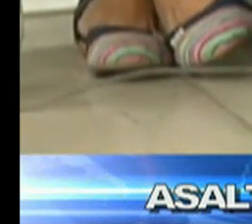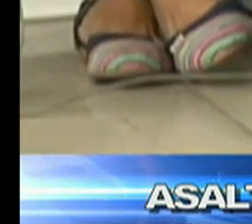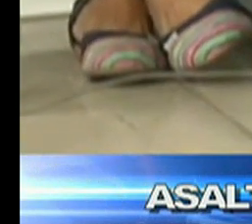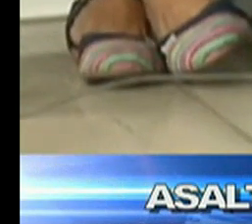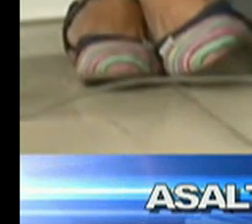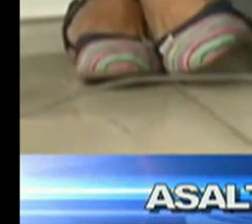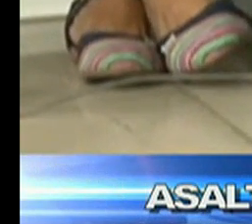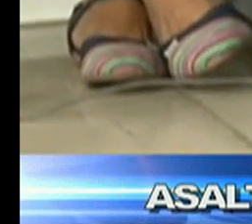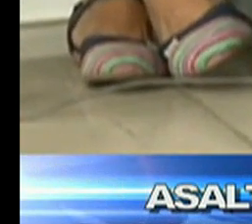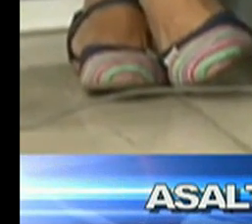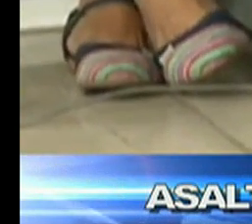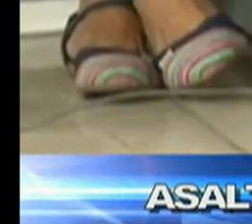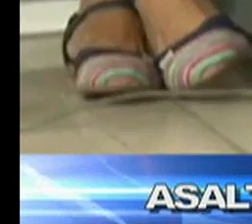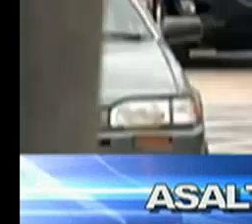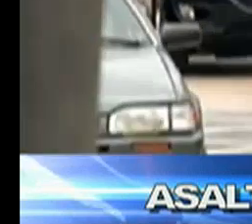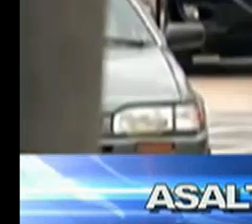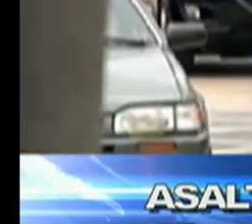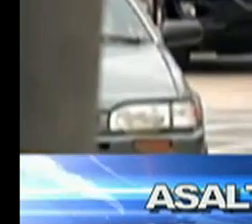de juguete.